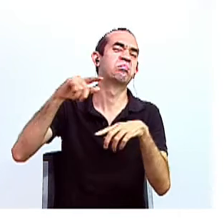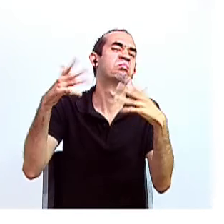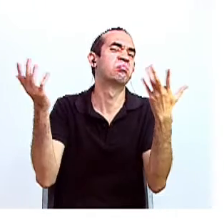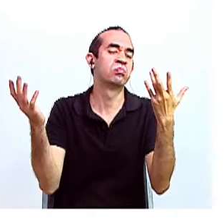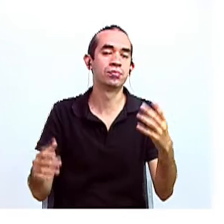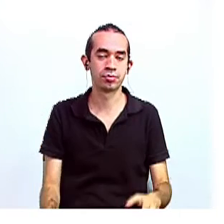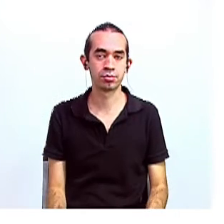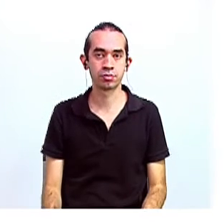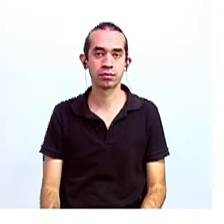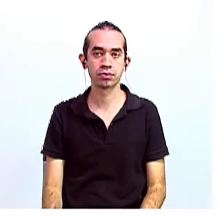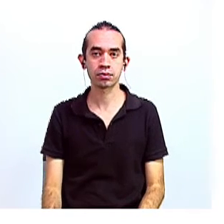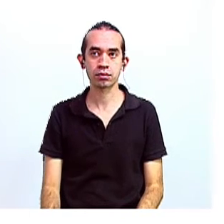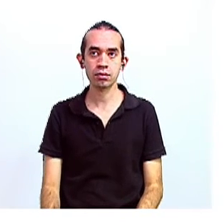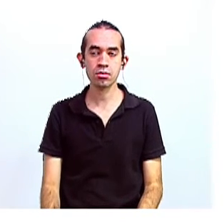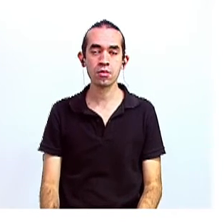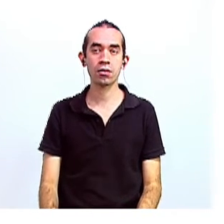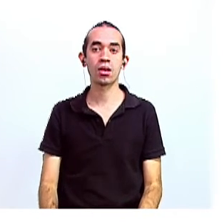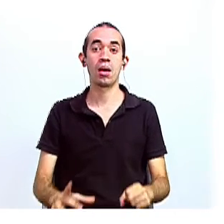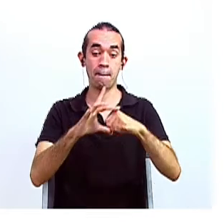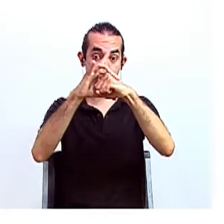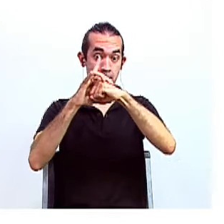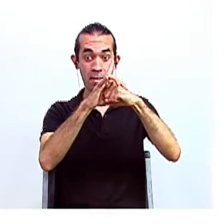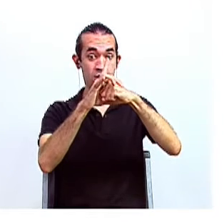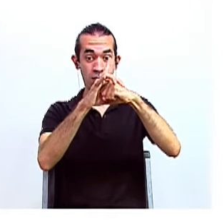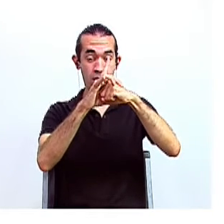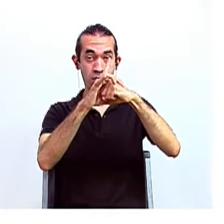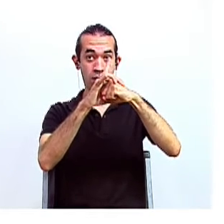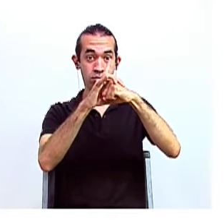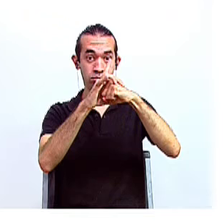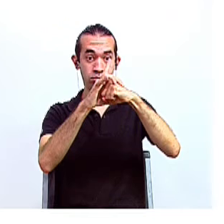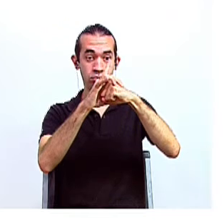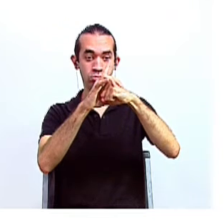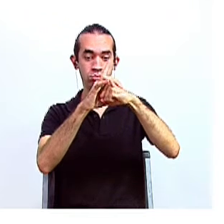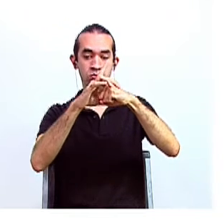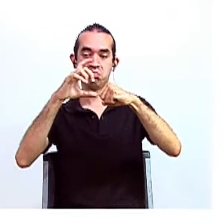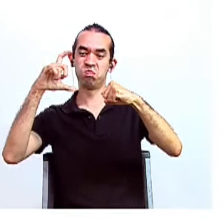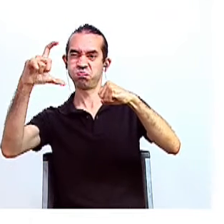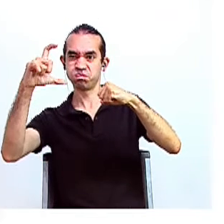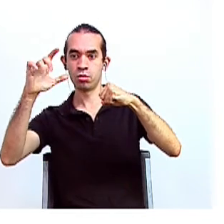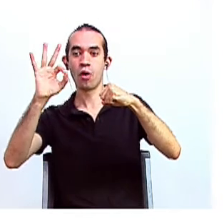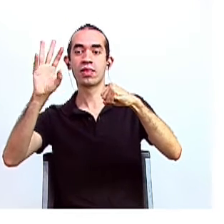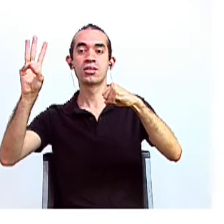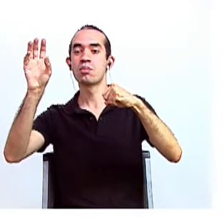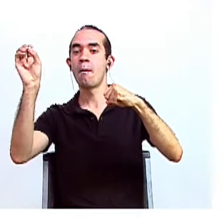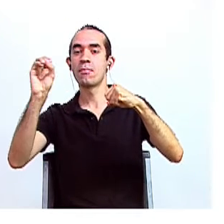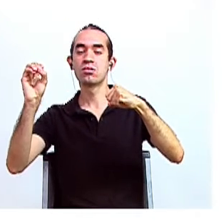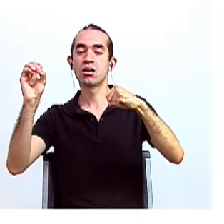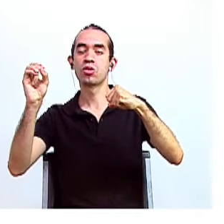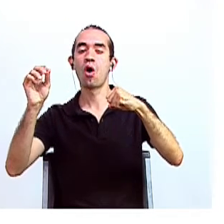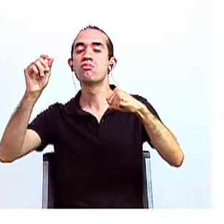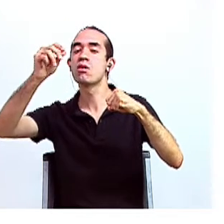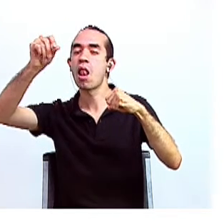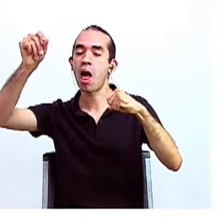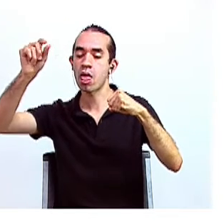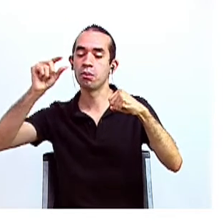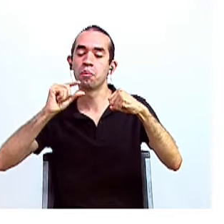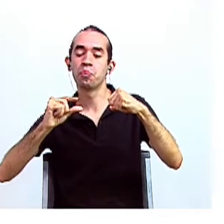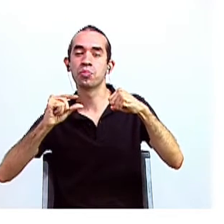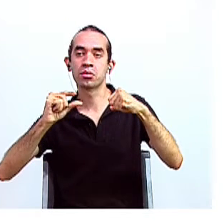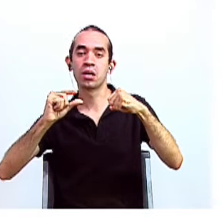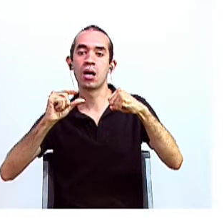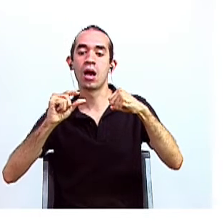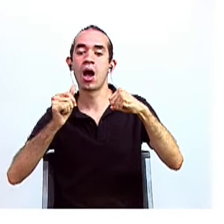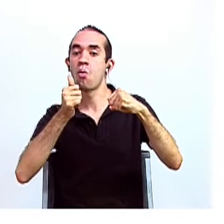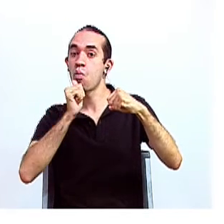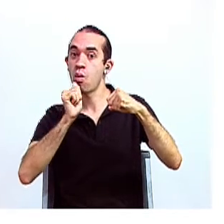Del total del agua del planeta, más de un 96% es salina. El resto del agua dulce, un